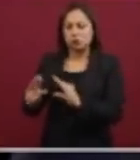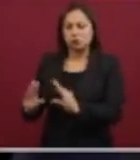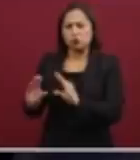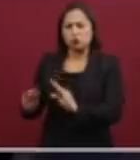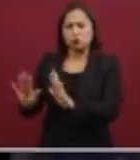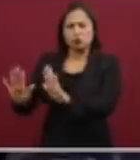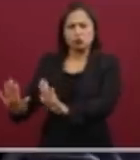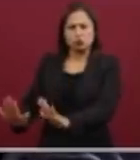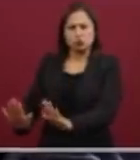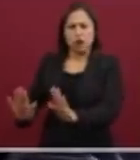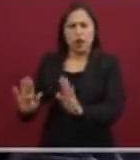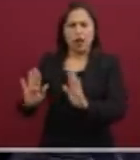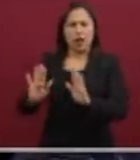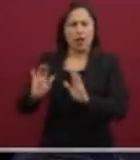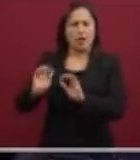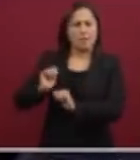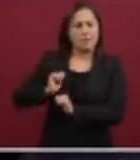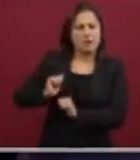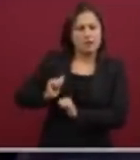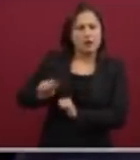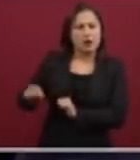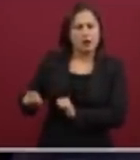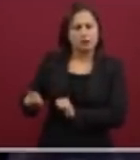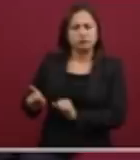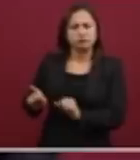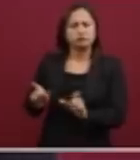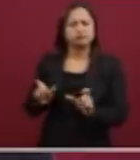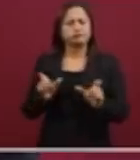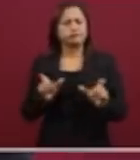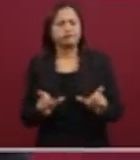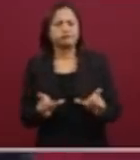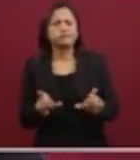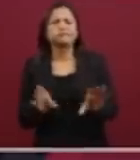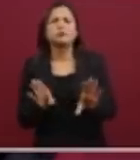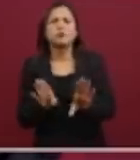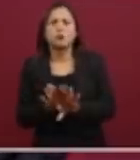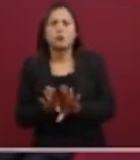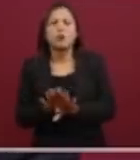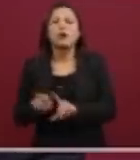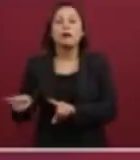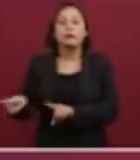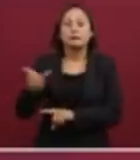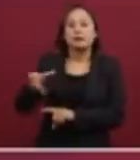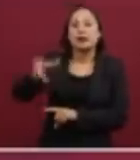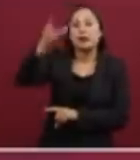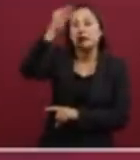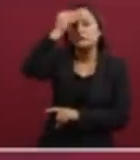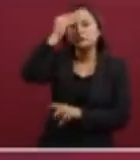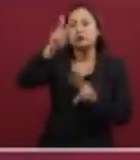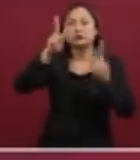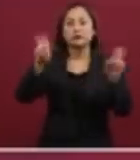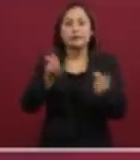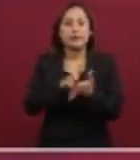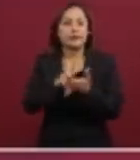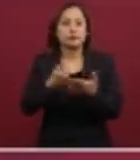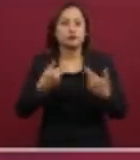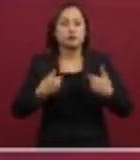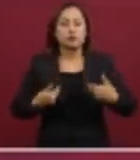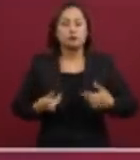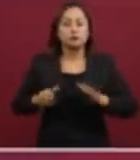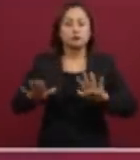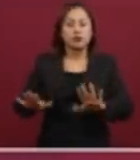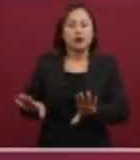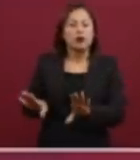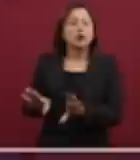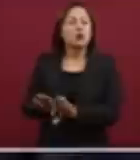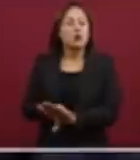para la defensa y la protección de los derechos humanos. En eso estamos.